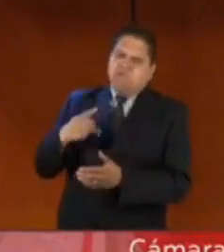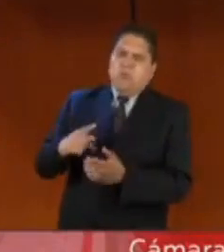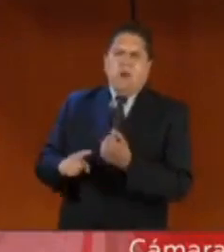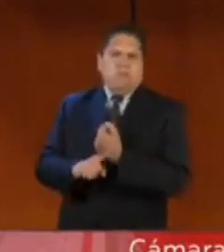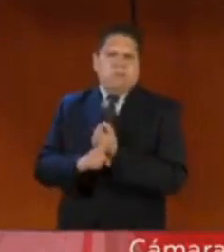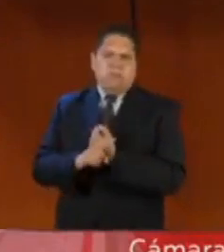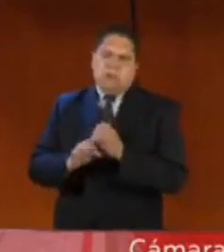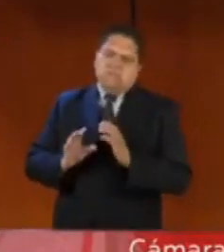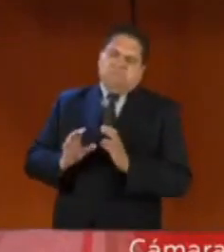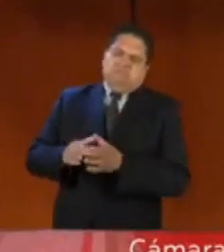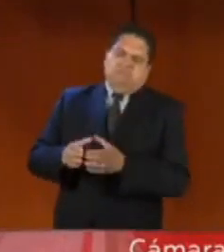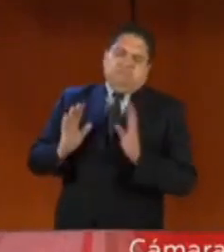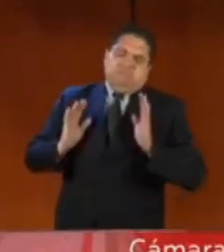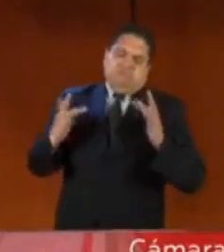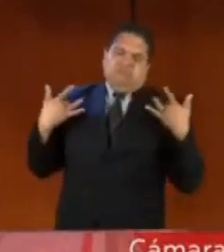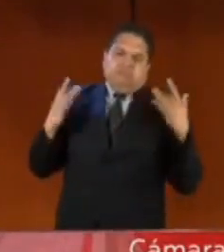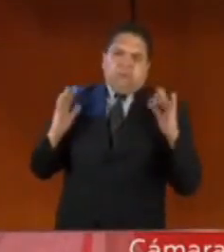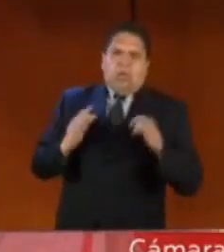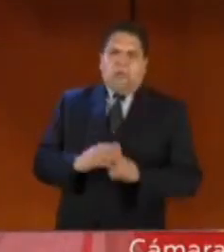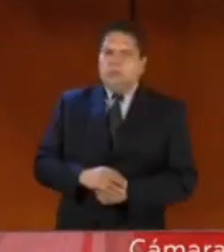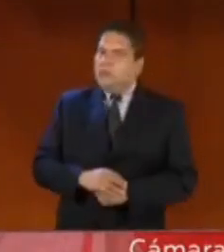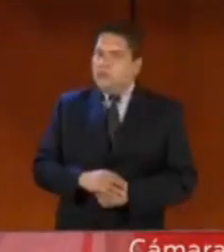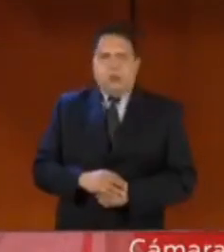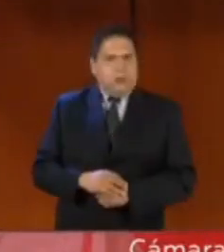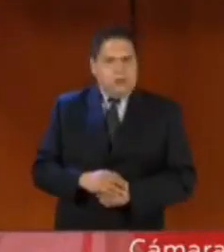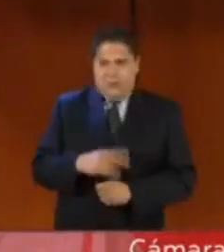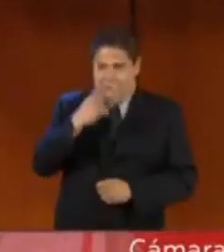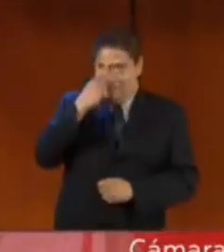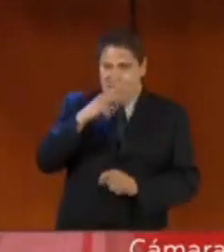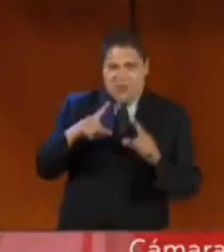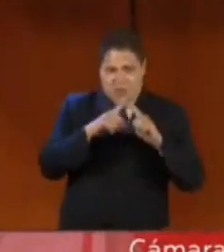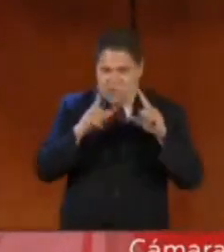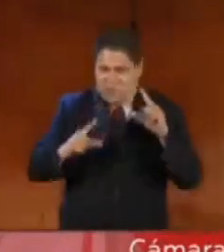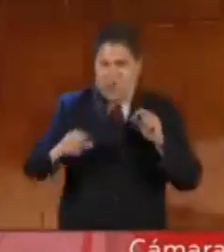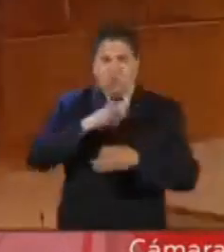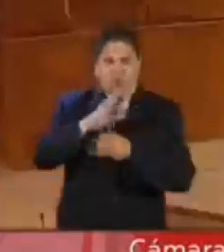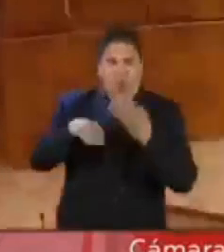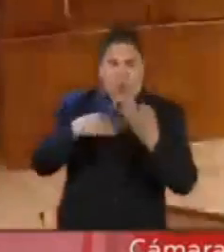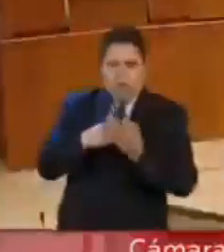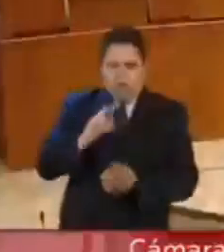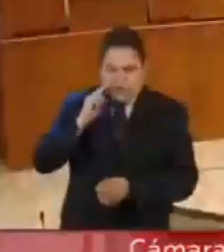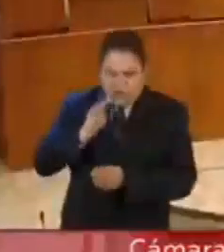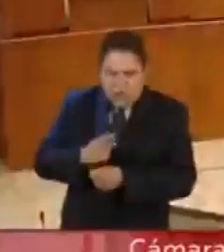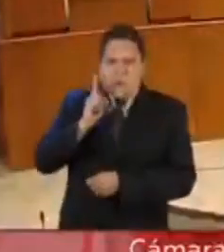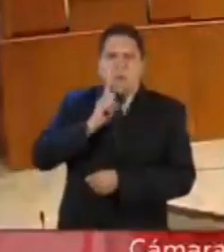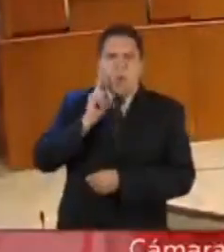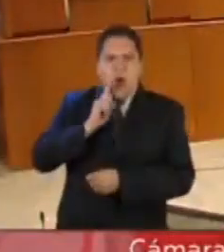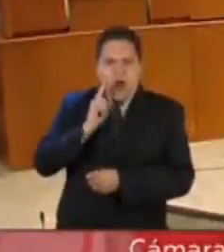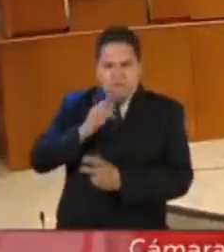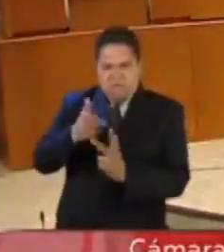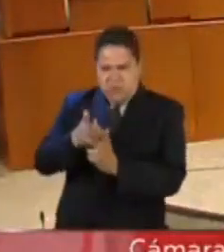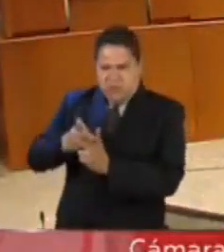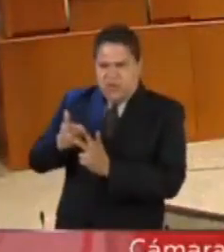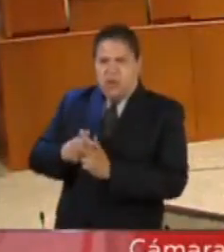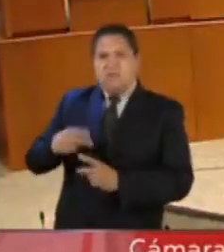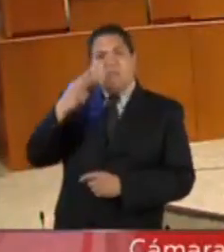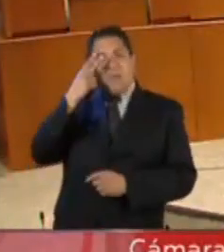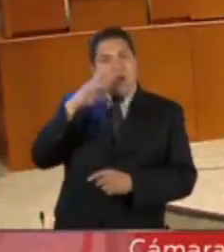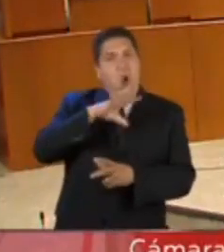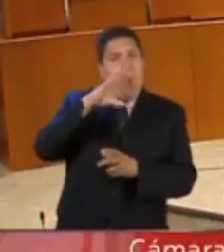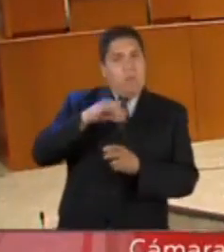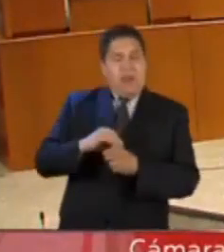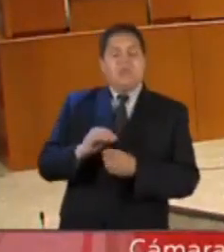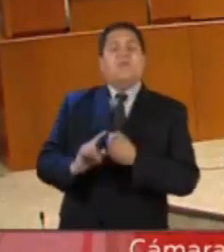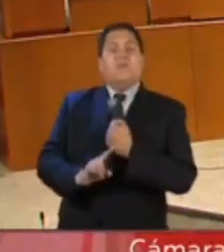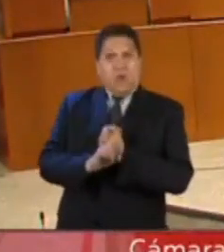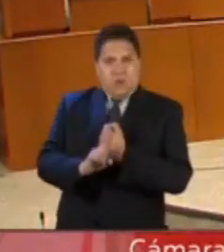de la sociedad es un problema de este país aunque quiero hacer un llamado a mis compañeras senadoras somos el senado de